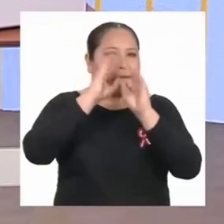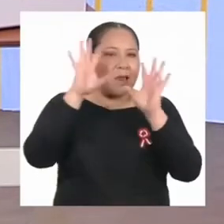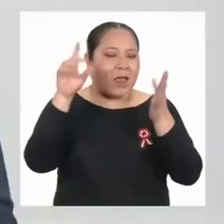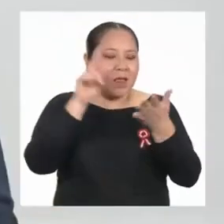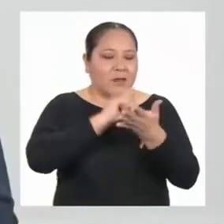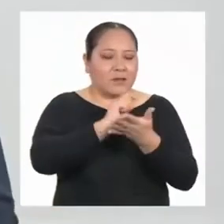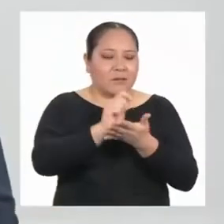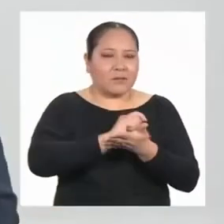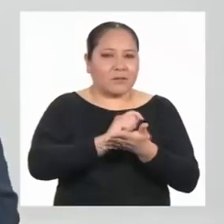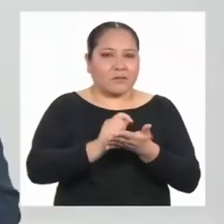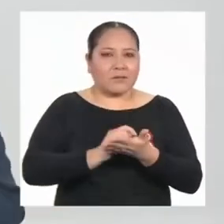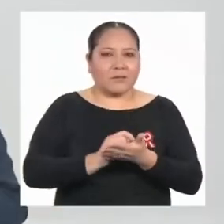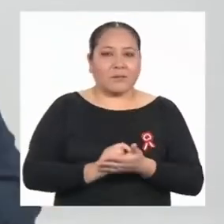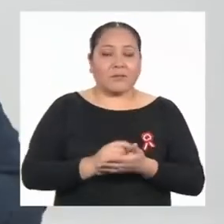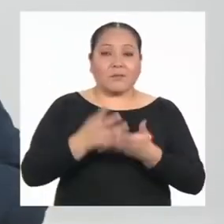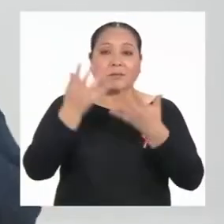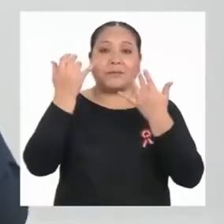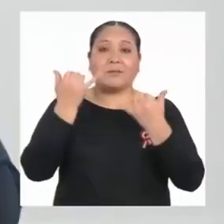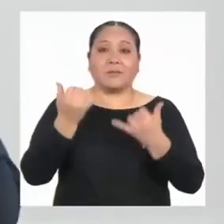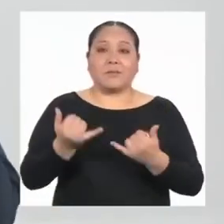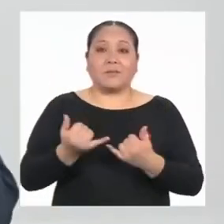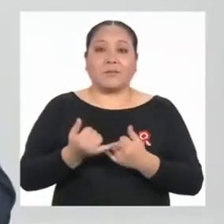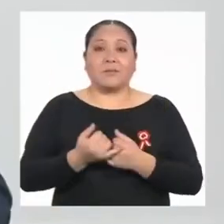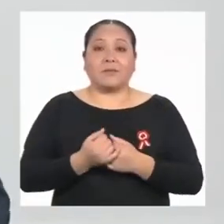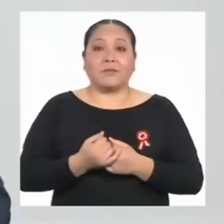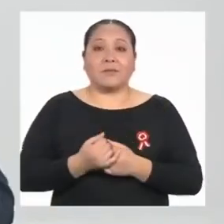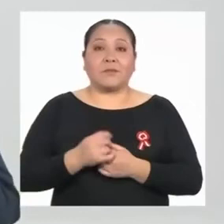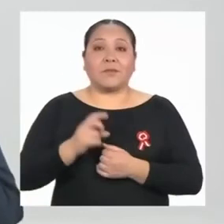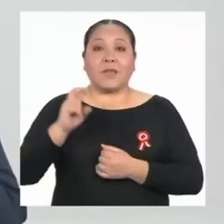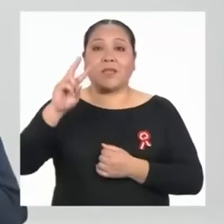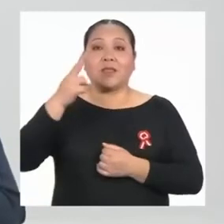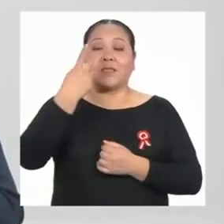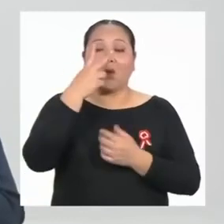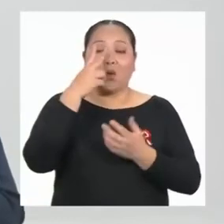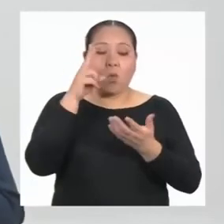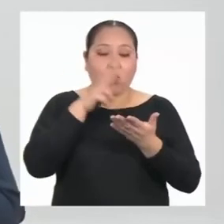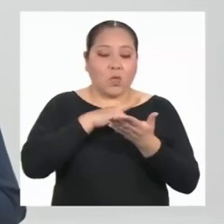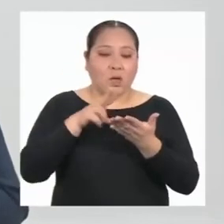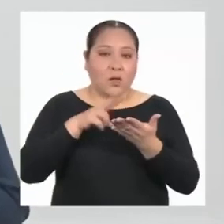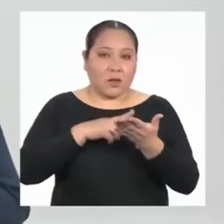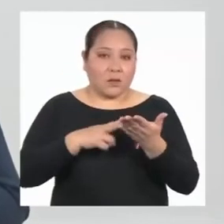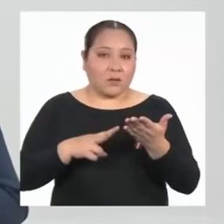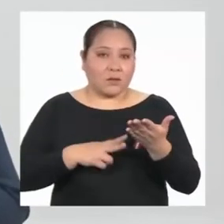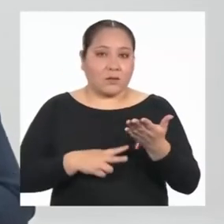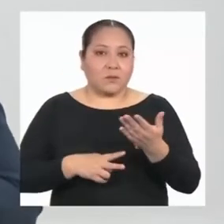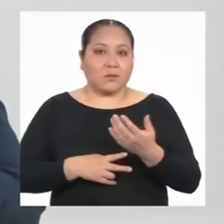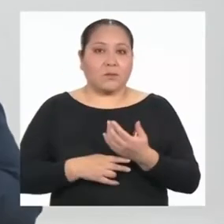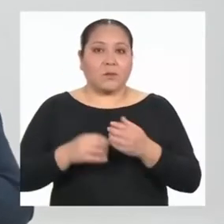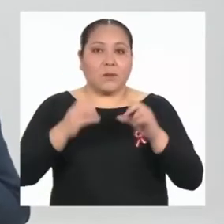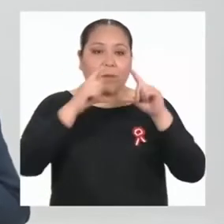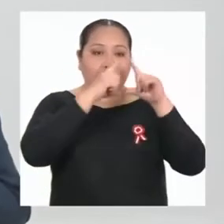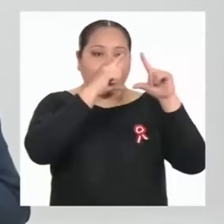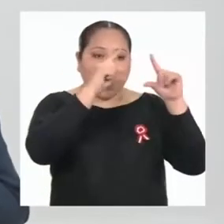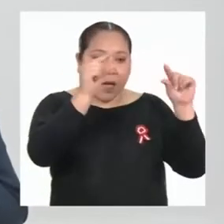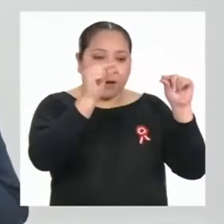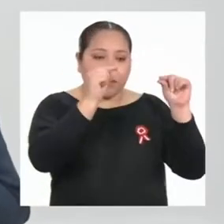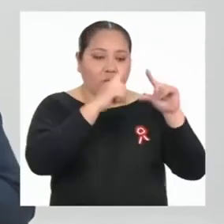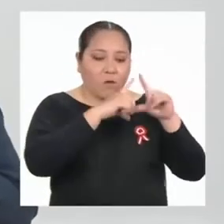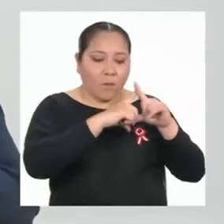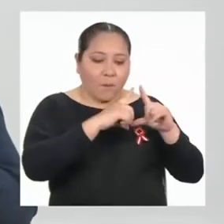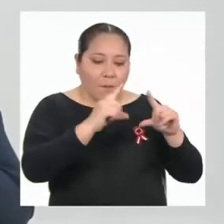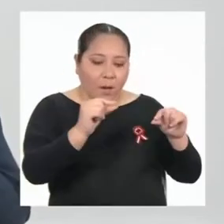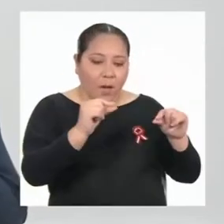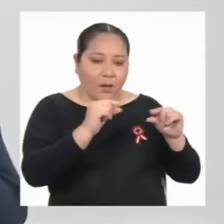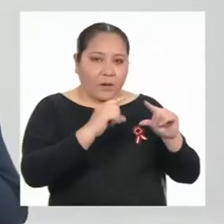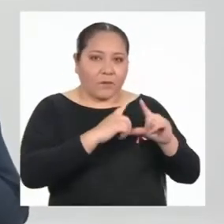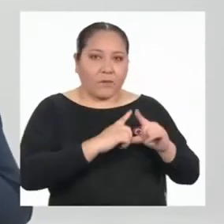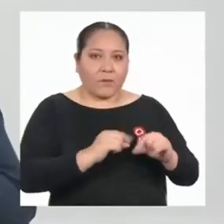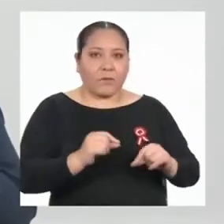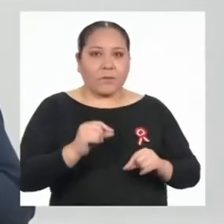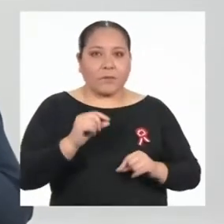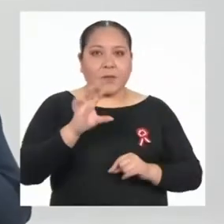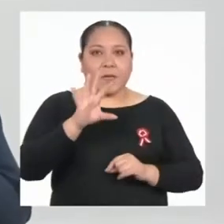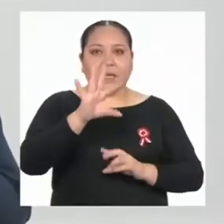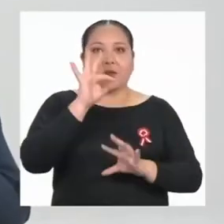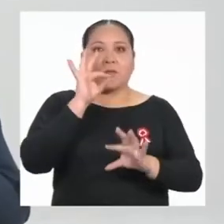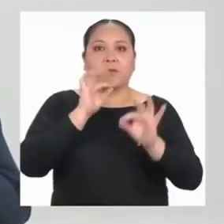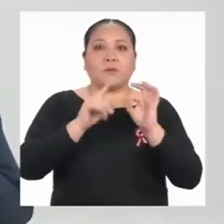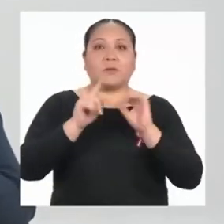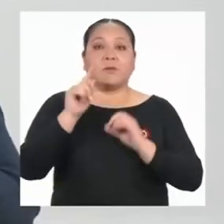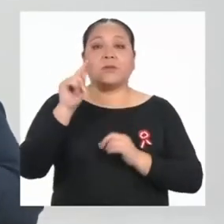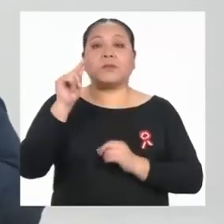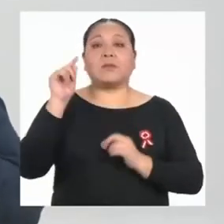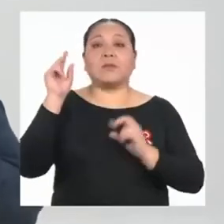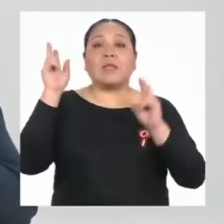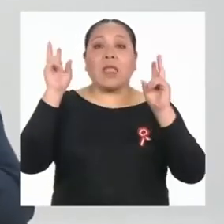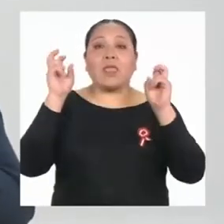texto. Ahora, hagamos una segunda lectura, párrafo por párrafo, para identificar el